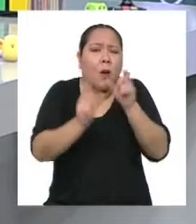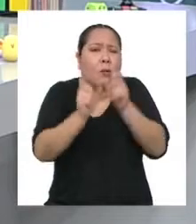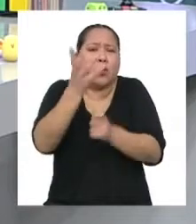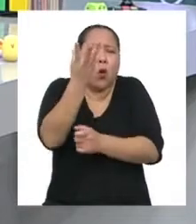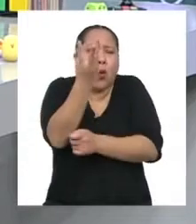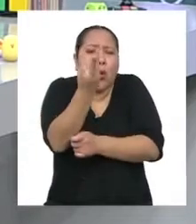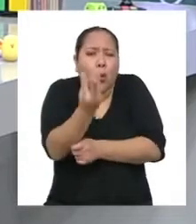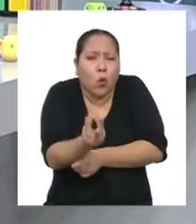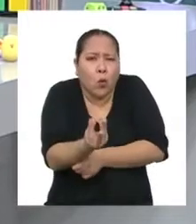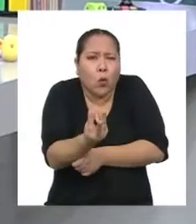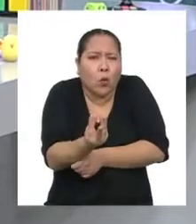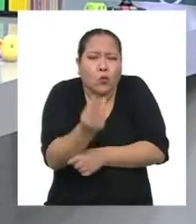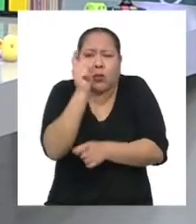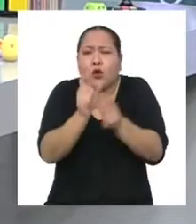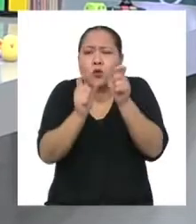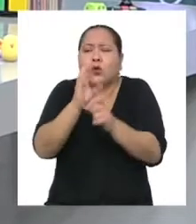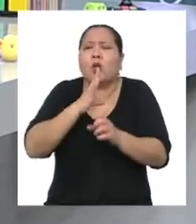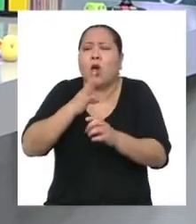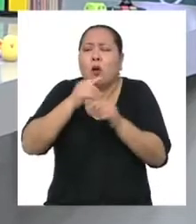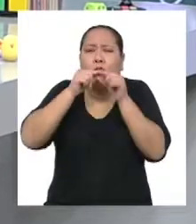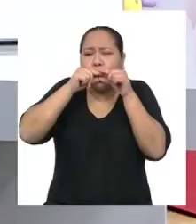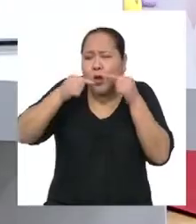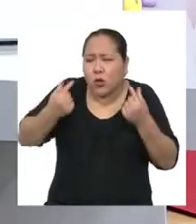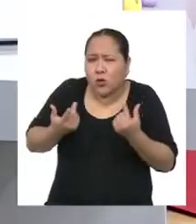porcentaje de personas quechohablantes que antes.